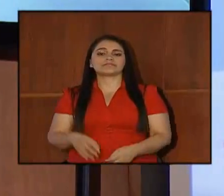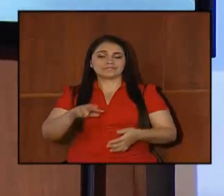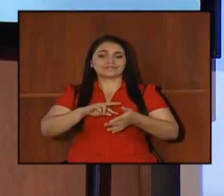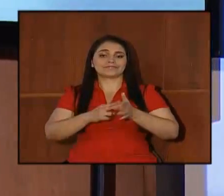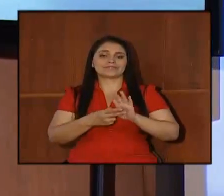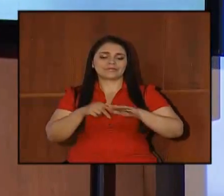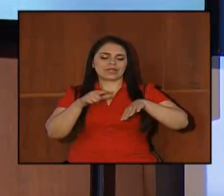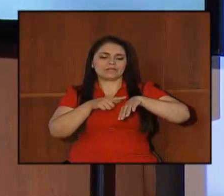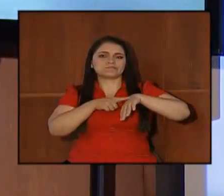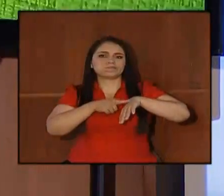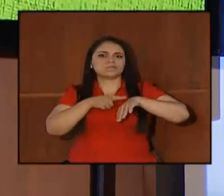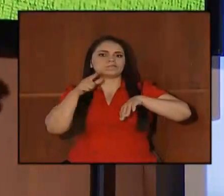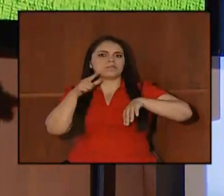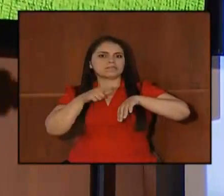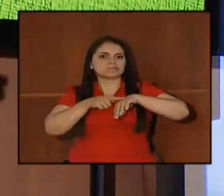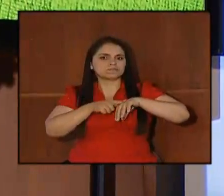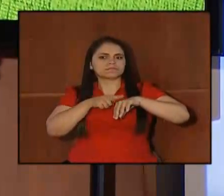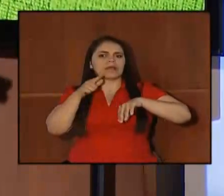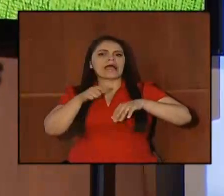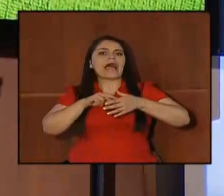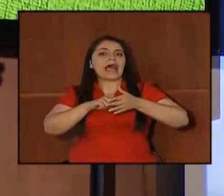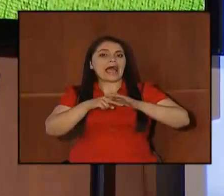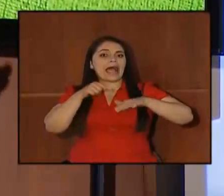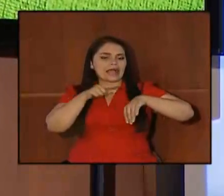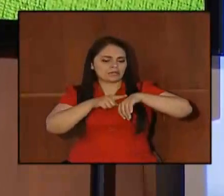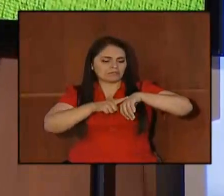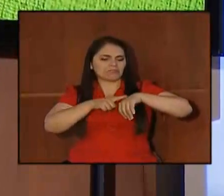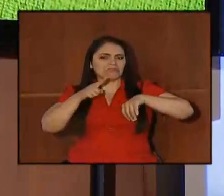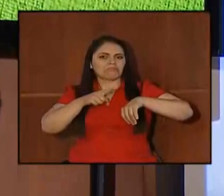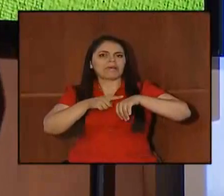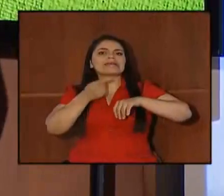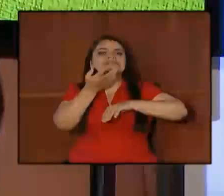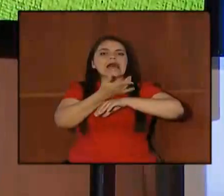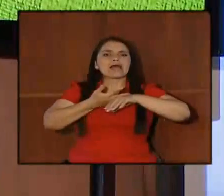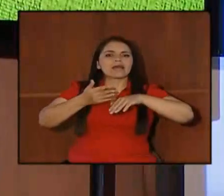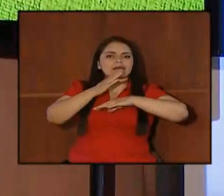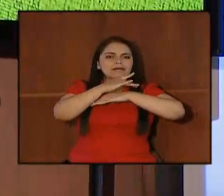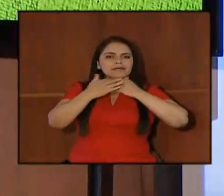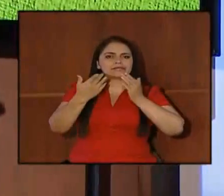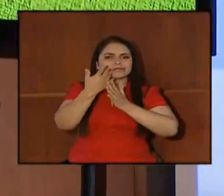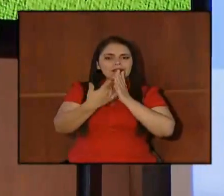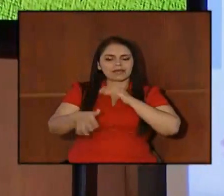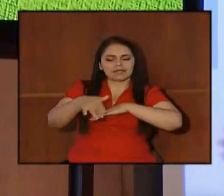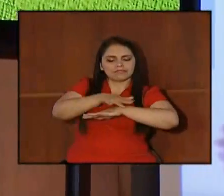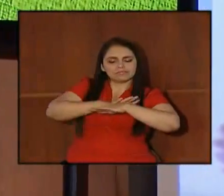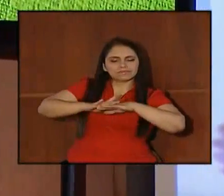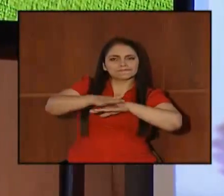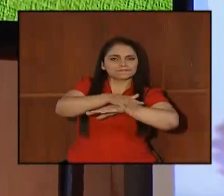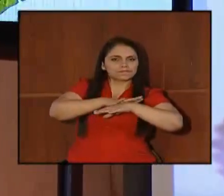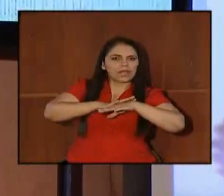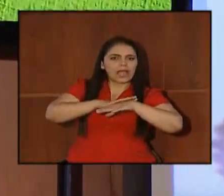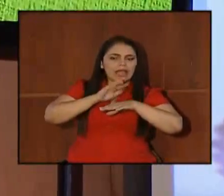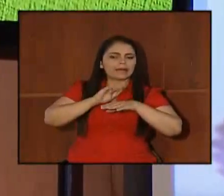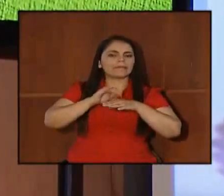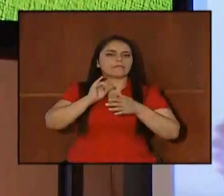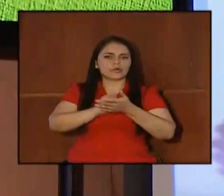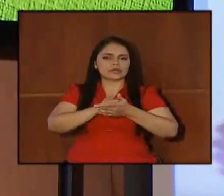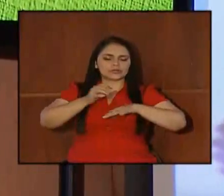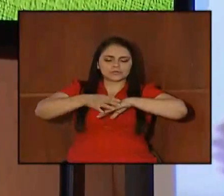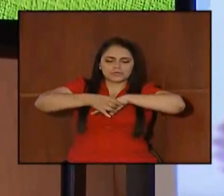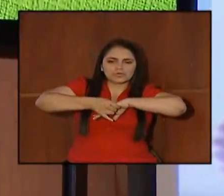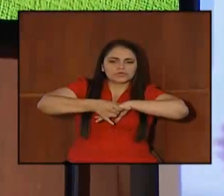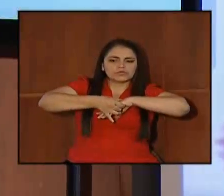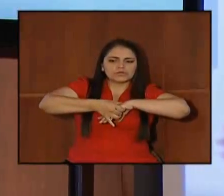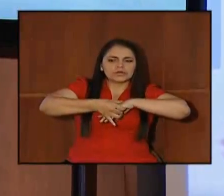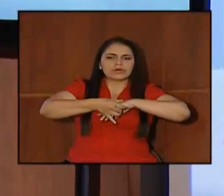que ahí hay circulación en esa piel, ¿cierto? Eso es el signo